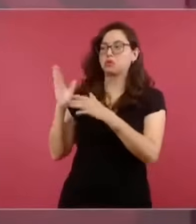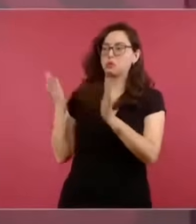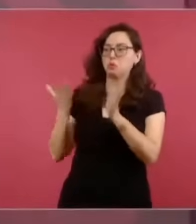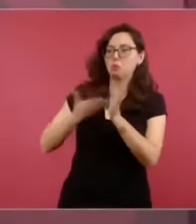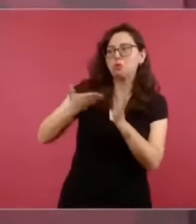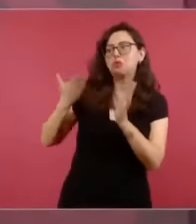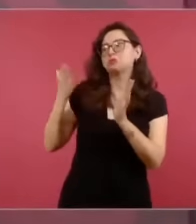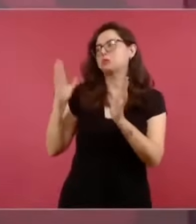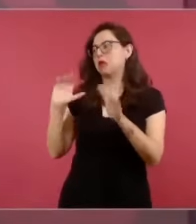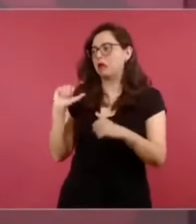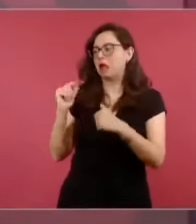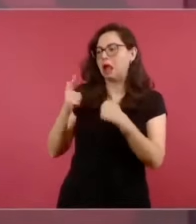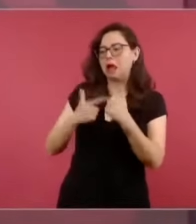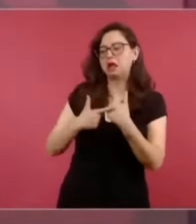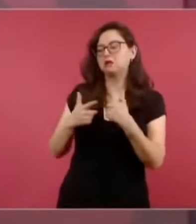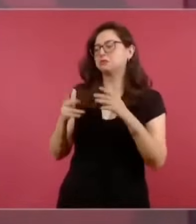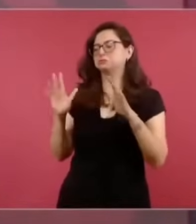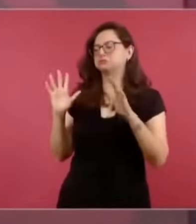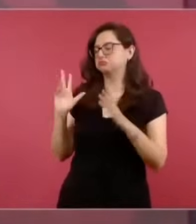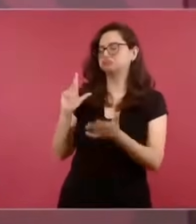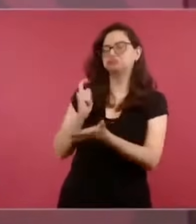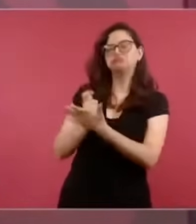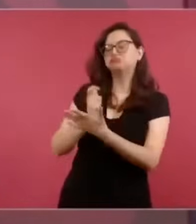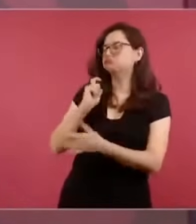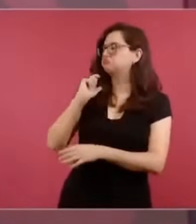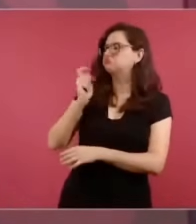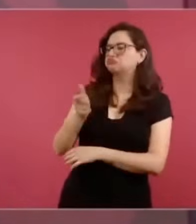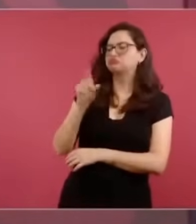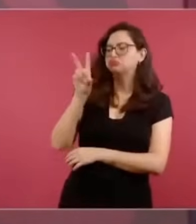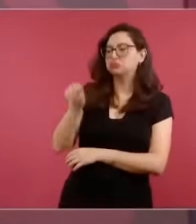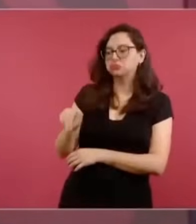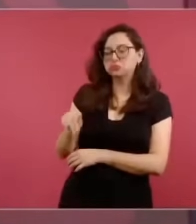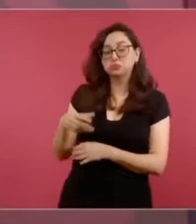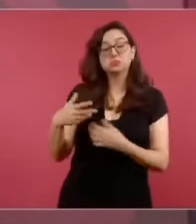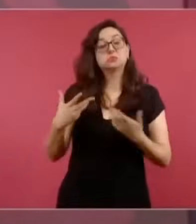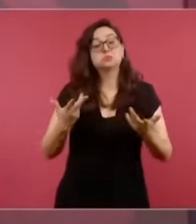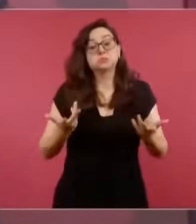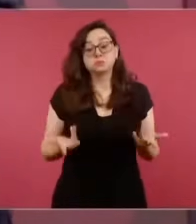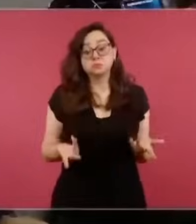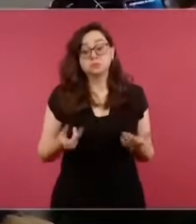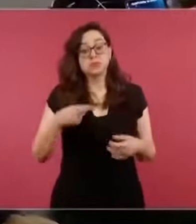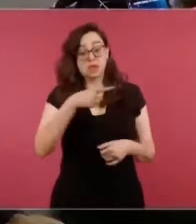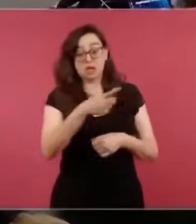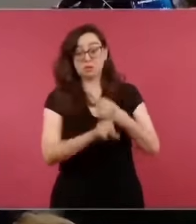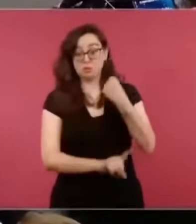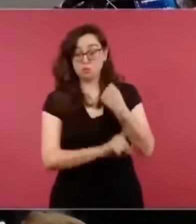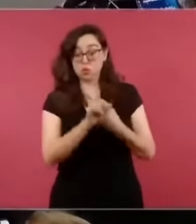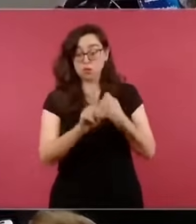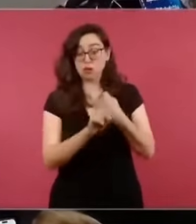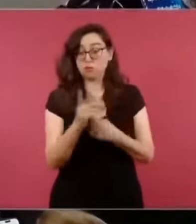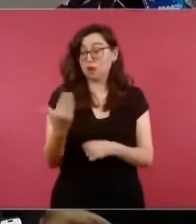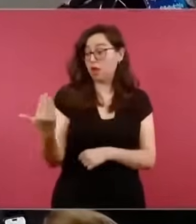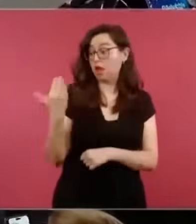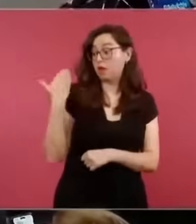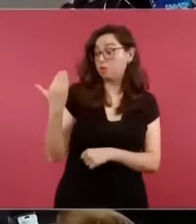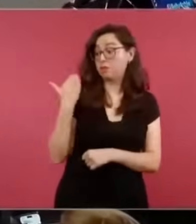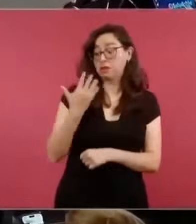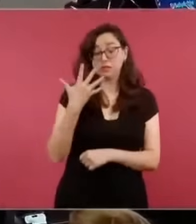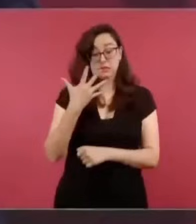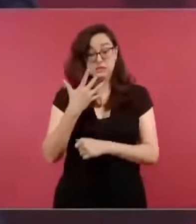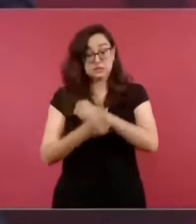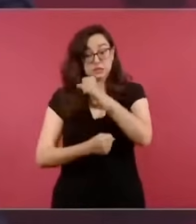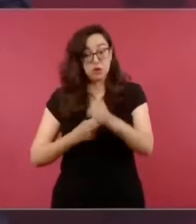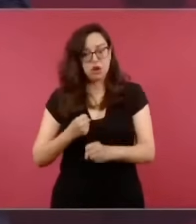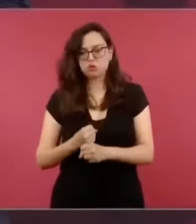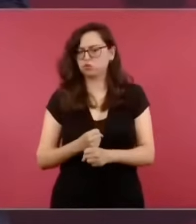Es un juicio que viene de tiempo atrás, llegó hasta la